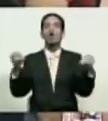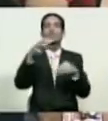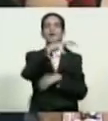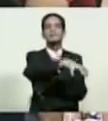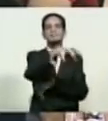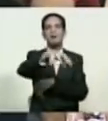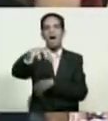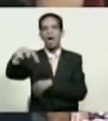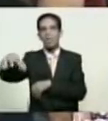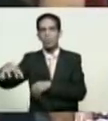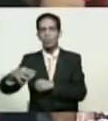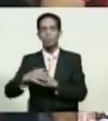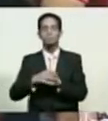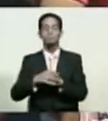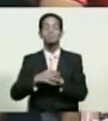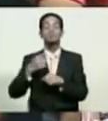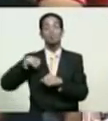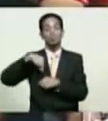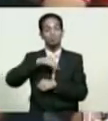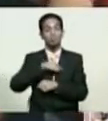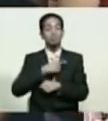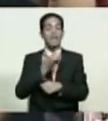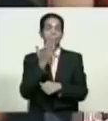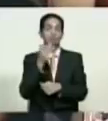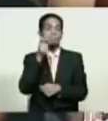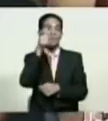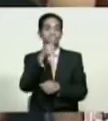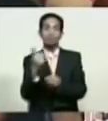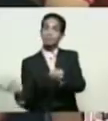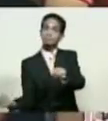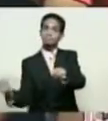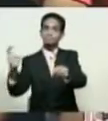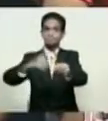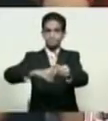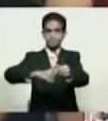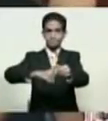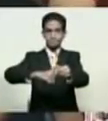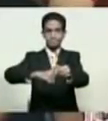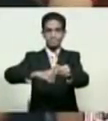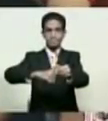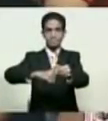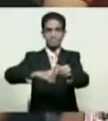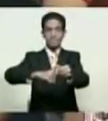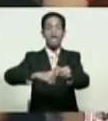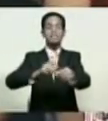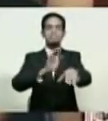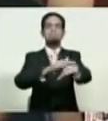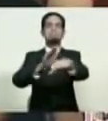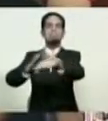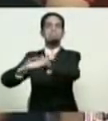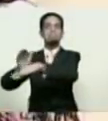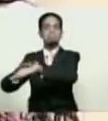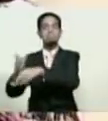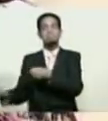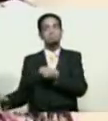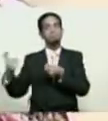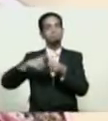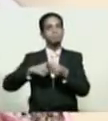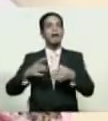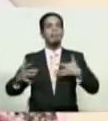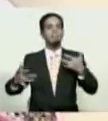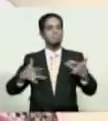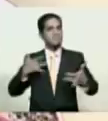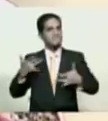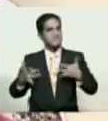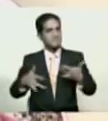llamar a cada uno de los quienes se inscribieron en nuestro movimiento para incorporarlos a actividades concretas. Y